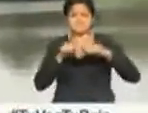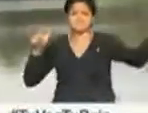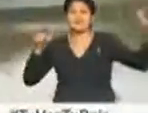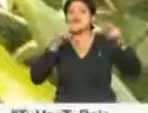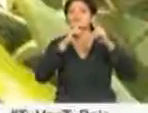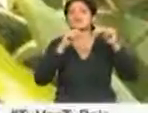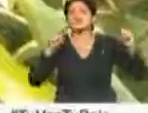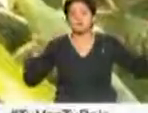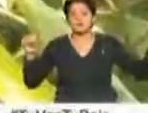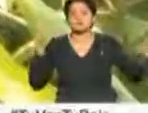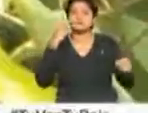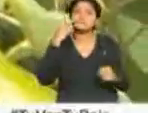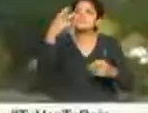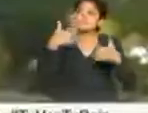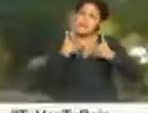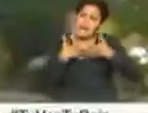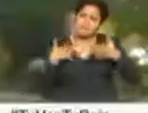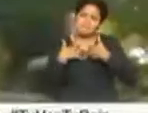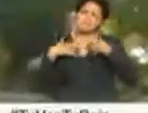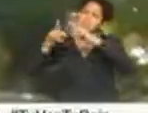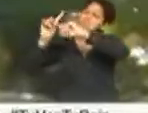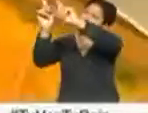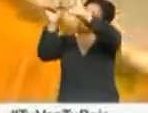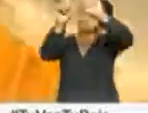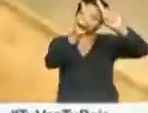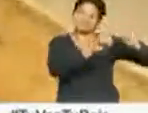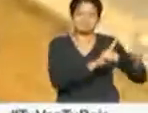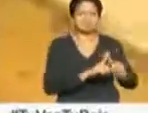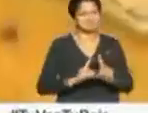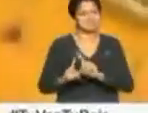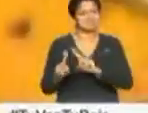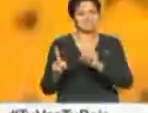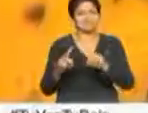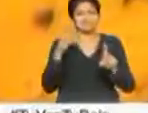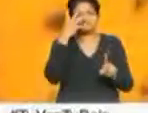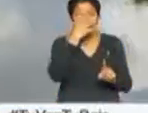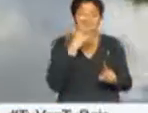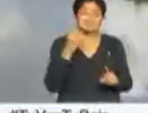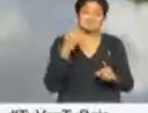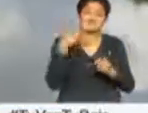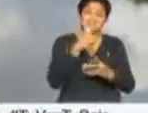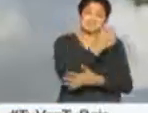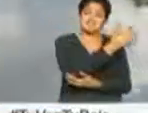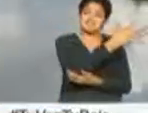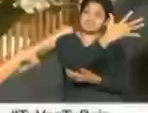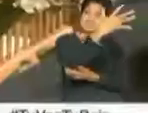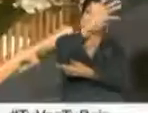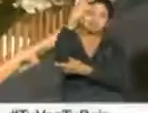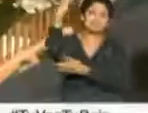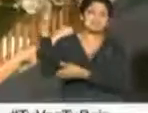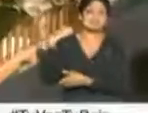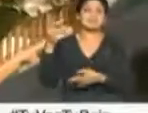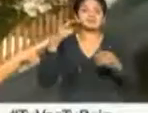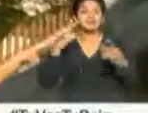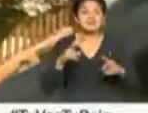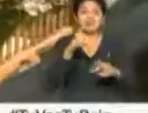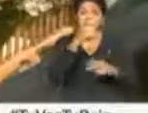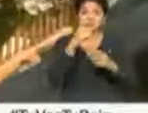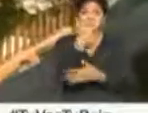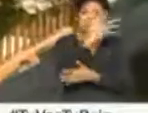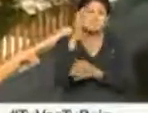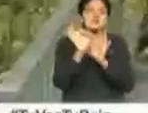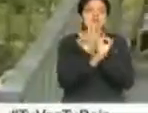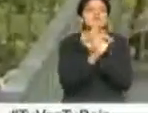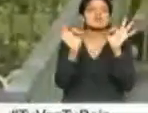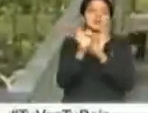donde se pueden observar infinidad de especies amazónicas. Cuenta además con toda una infraestructura amigable con el medio